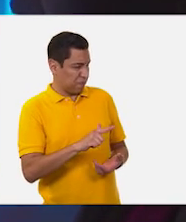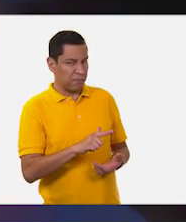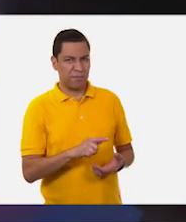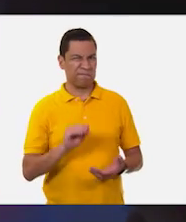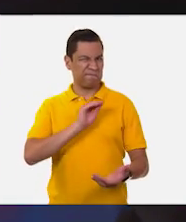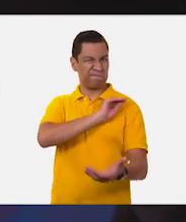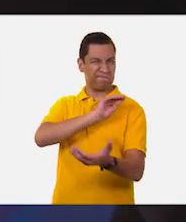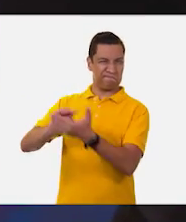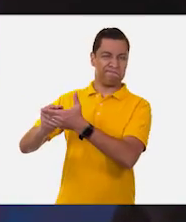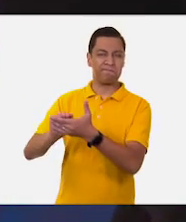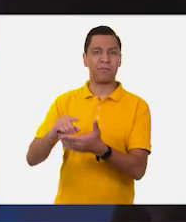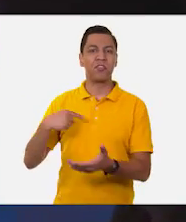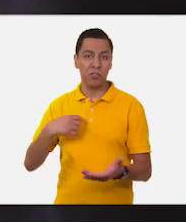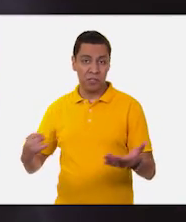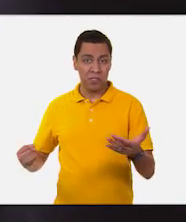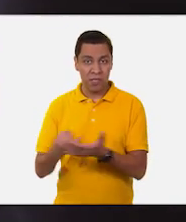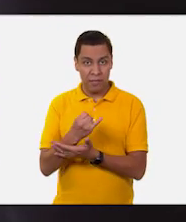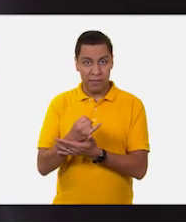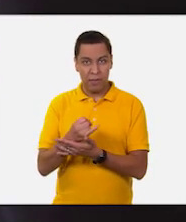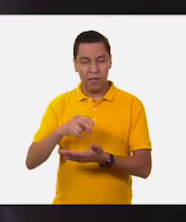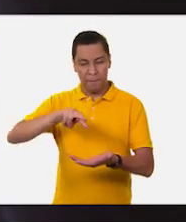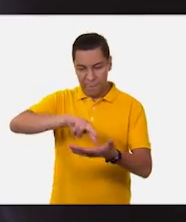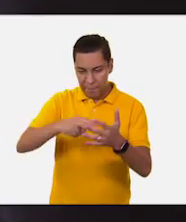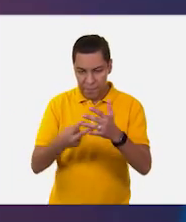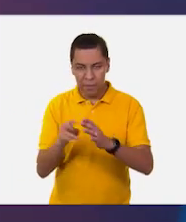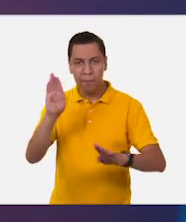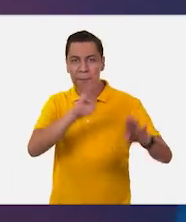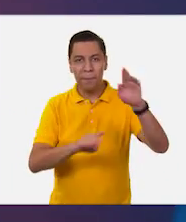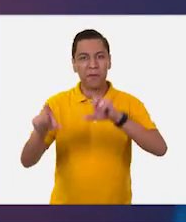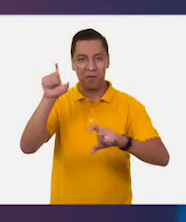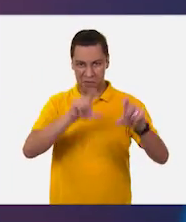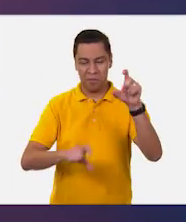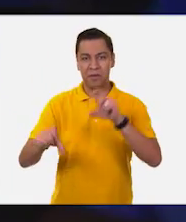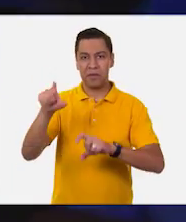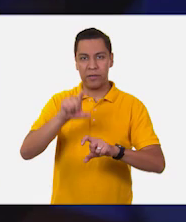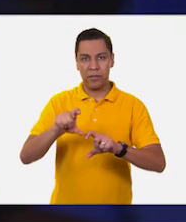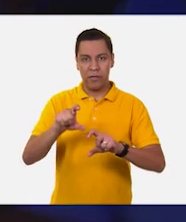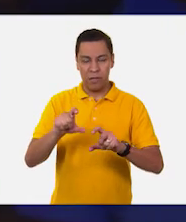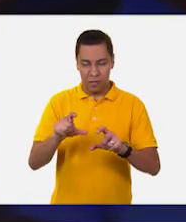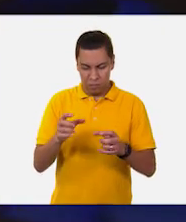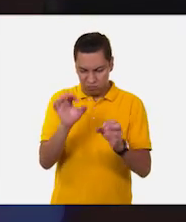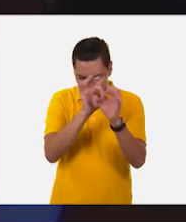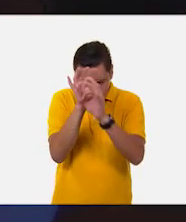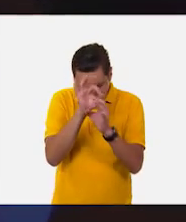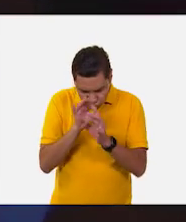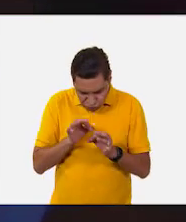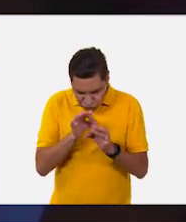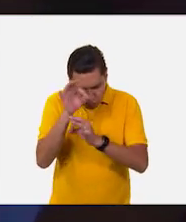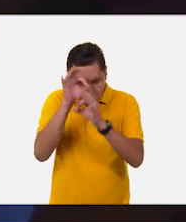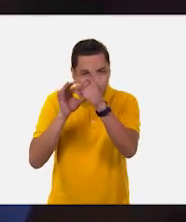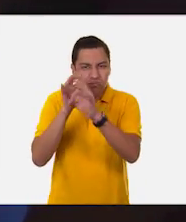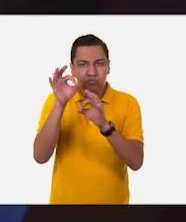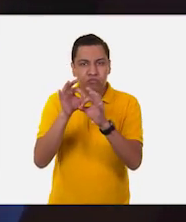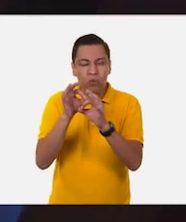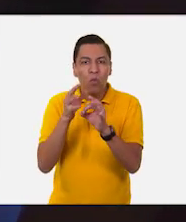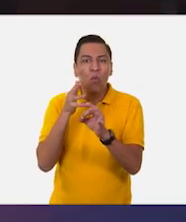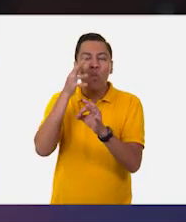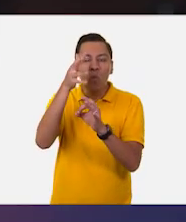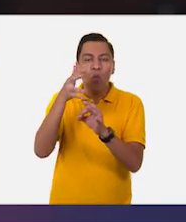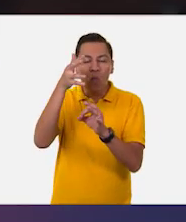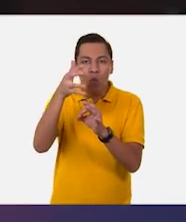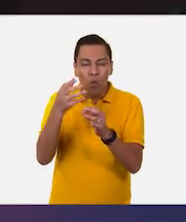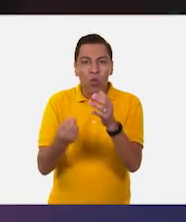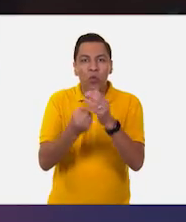ingeniería bioquímica porque me ayudó a entender cómo funcionaban los seres vivos. Pero también empezó mi camino para descubrir soluciones que nadie más